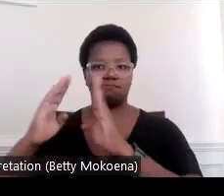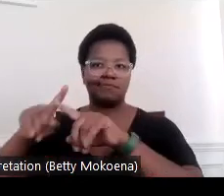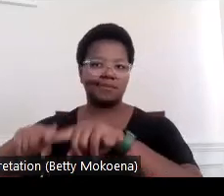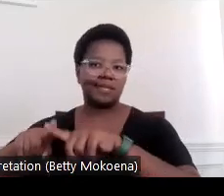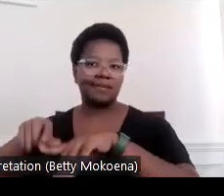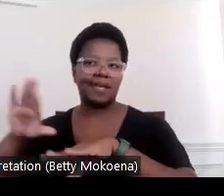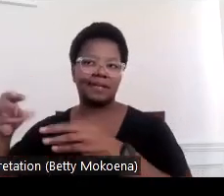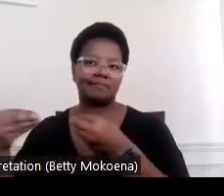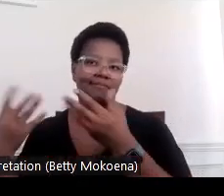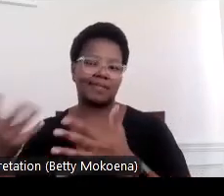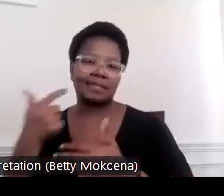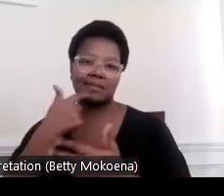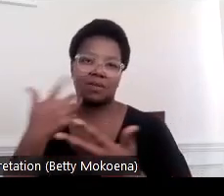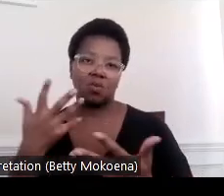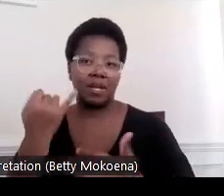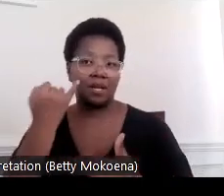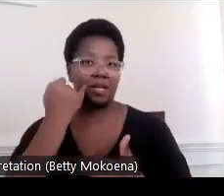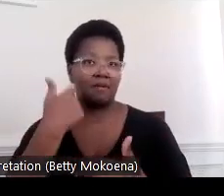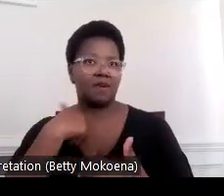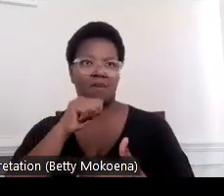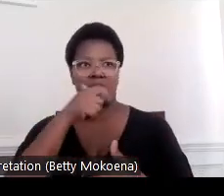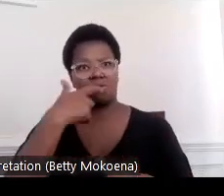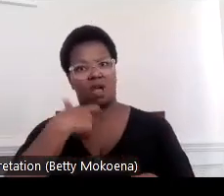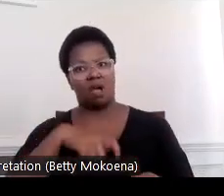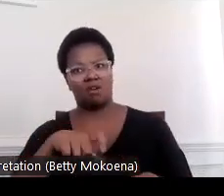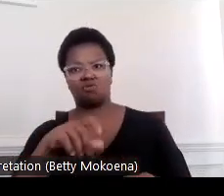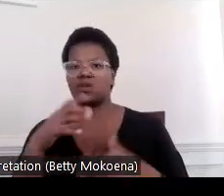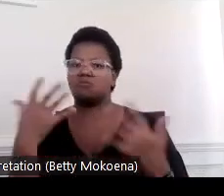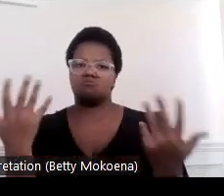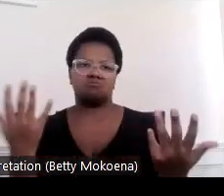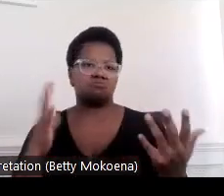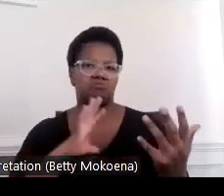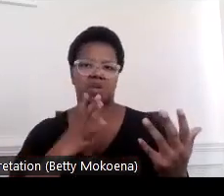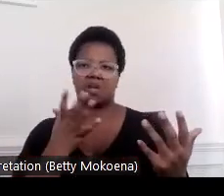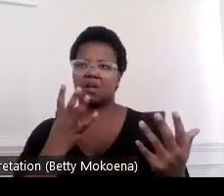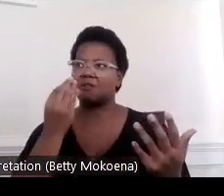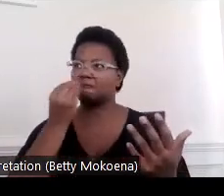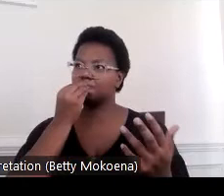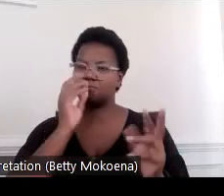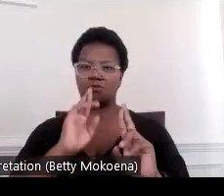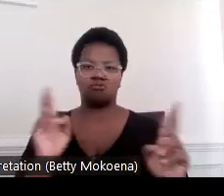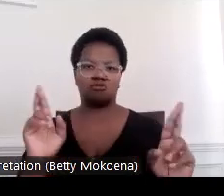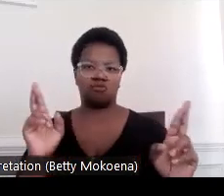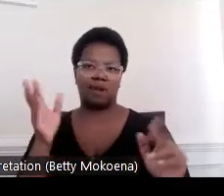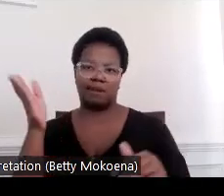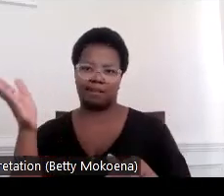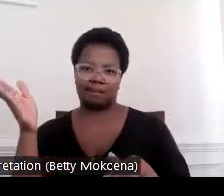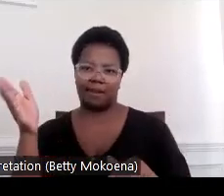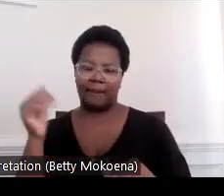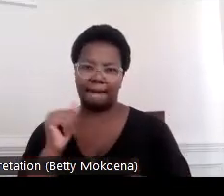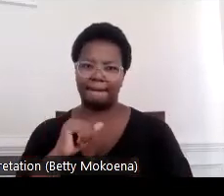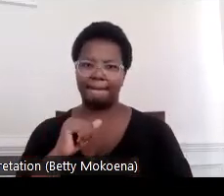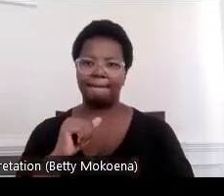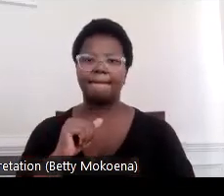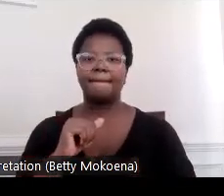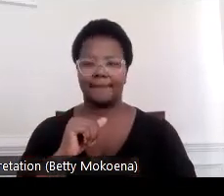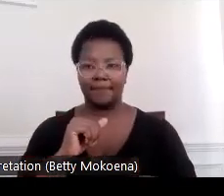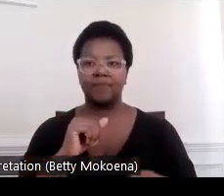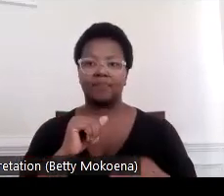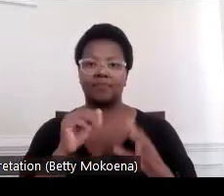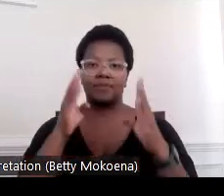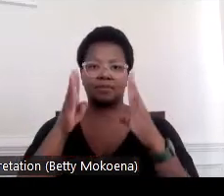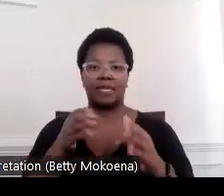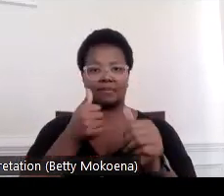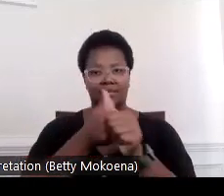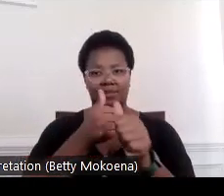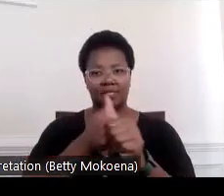se mencionó el proveedor tiene que proveerlo a o dárselo a cuando esa persona quiera tal vez no tengan hambre a